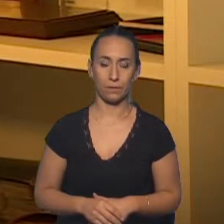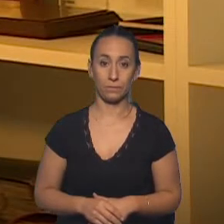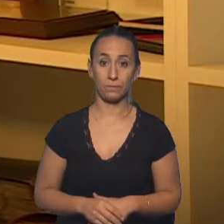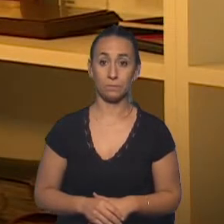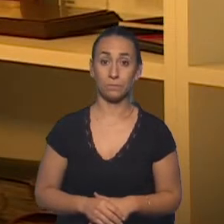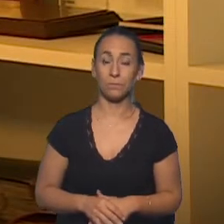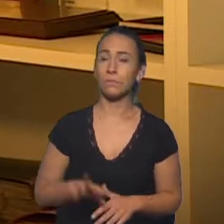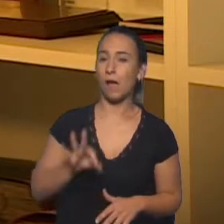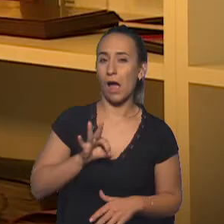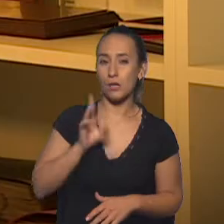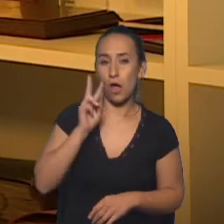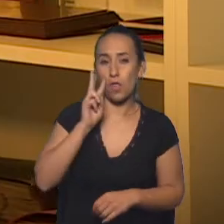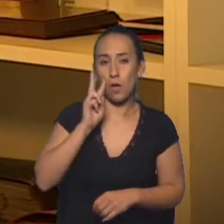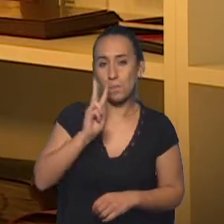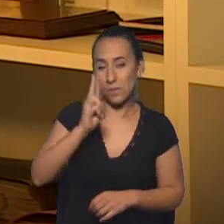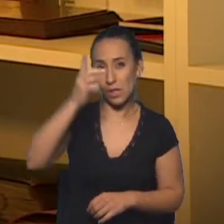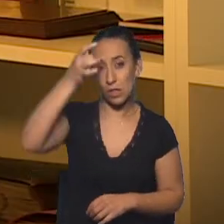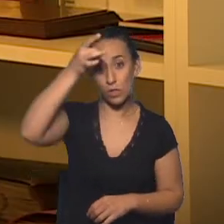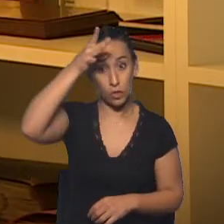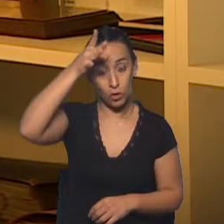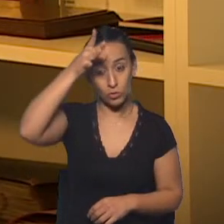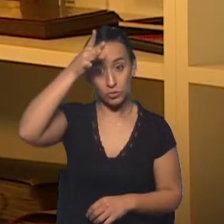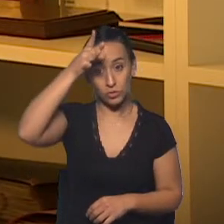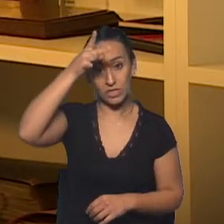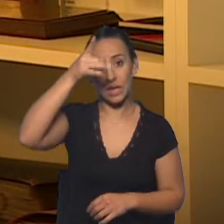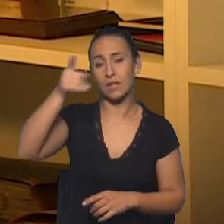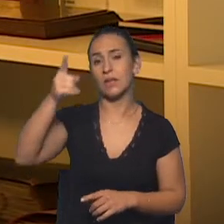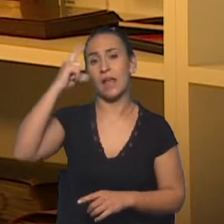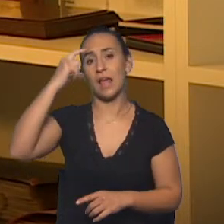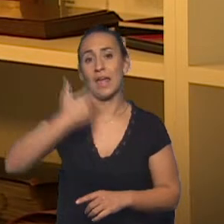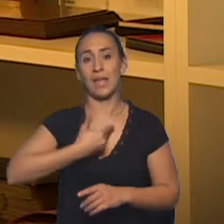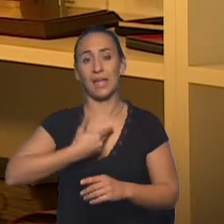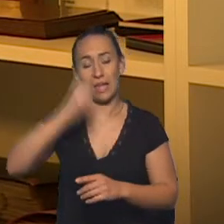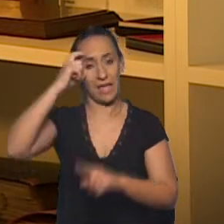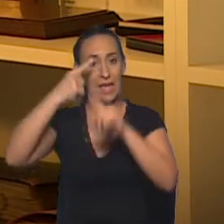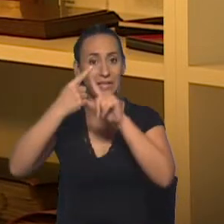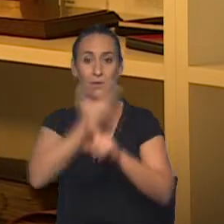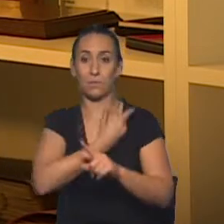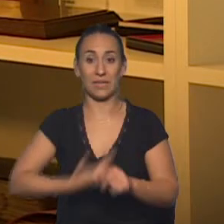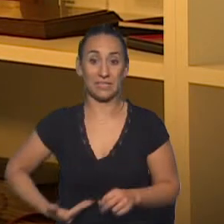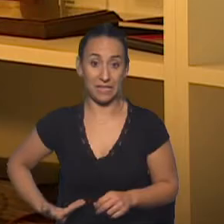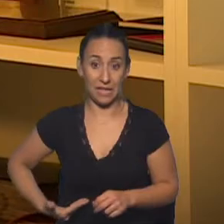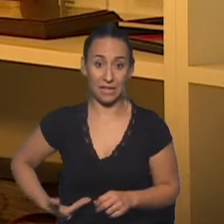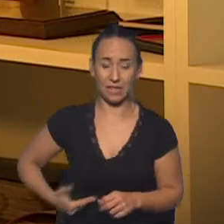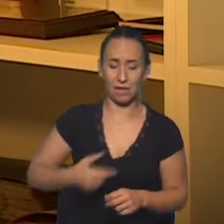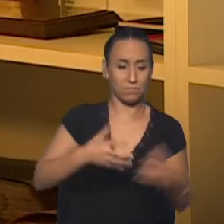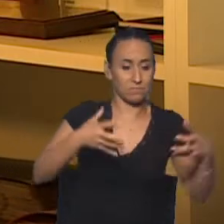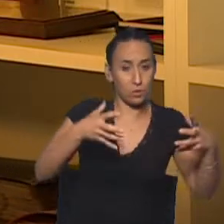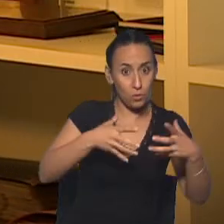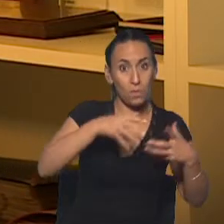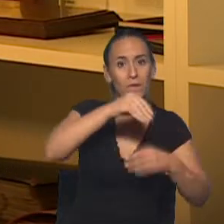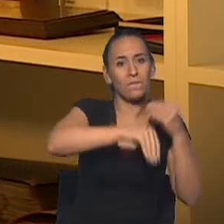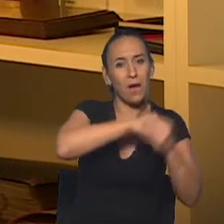En el año 2012 le llega a la expresidenta un pedido de familiares y